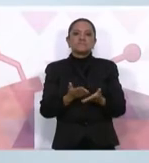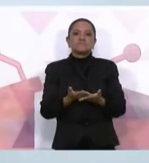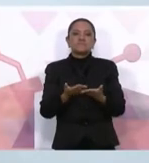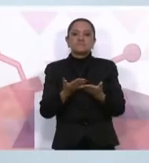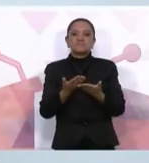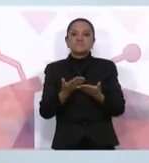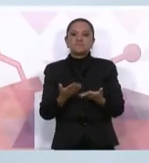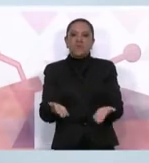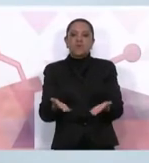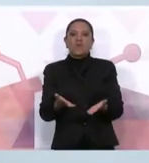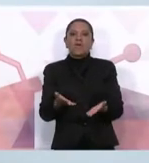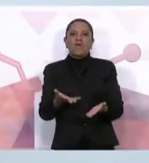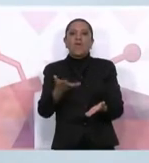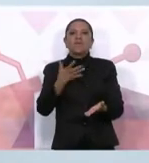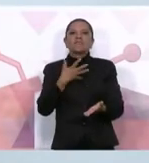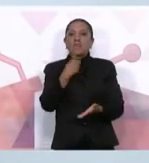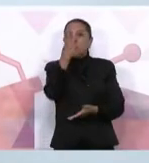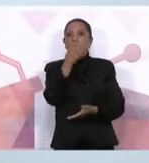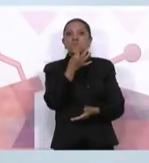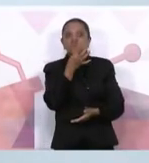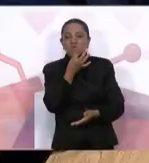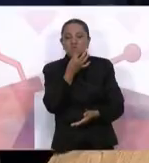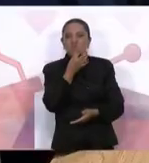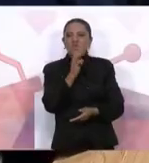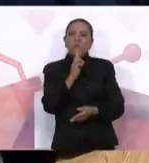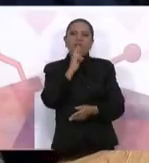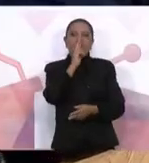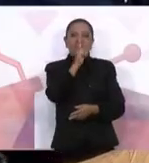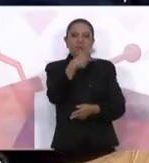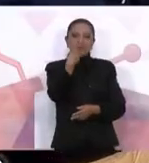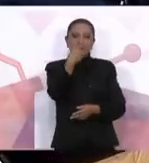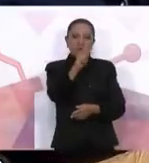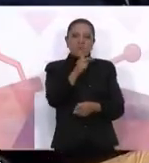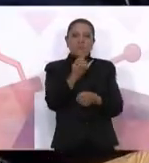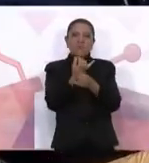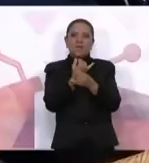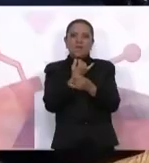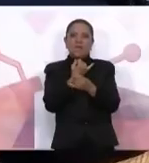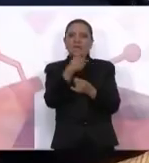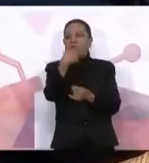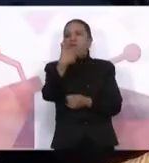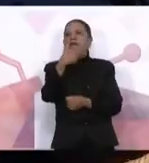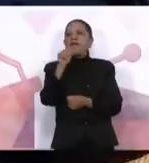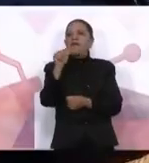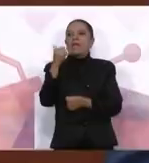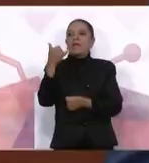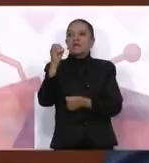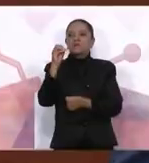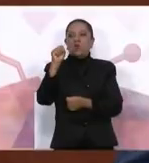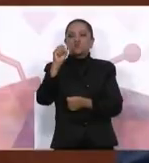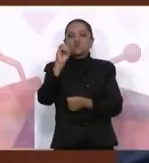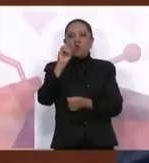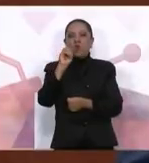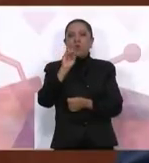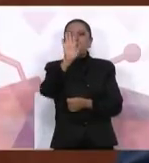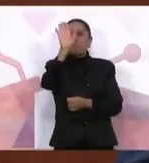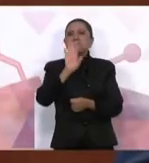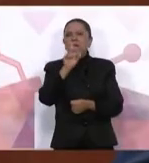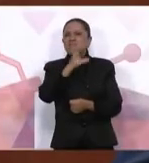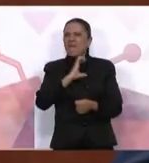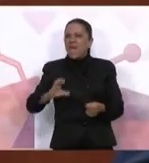un minuto para hacer su réplica vamos con usted parece que los candidatos no te escuchan yo quiero decirte que